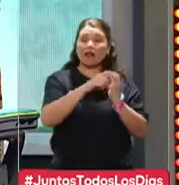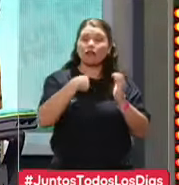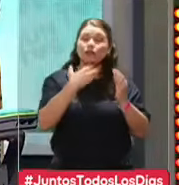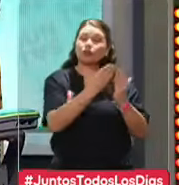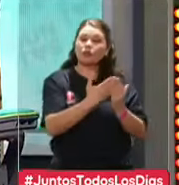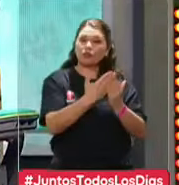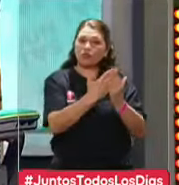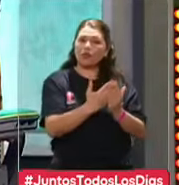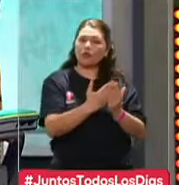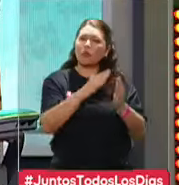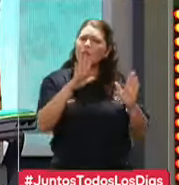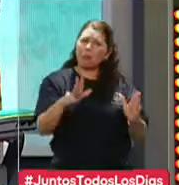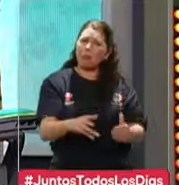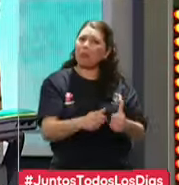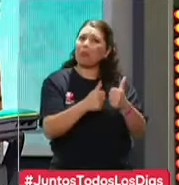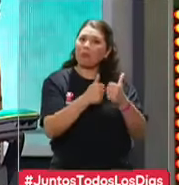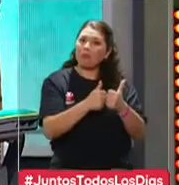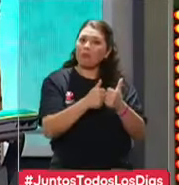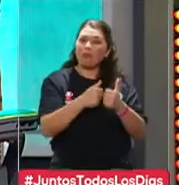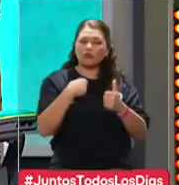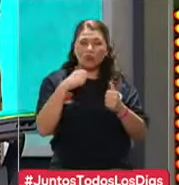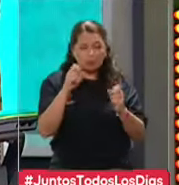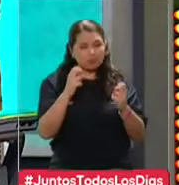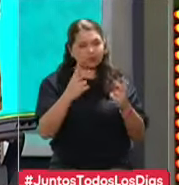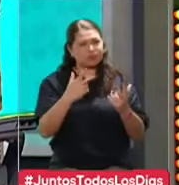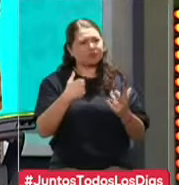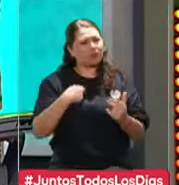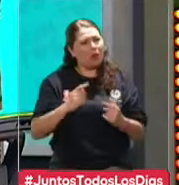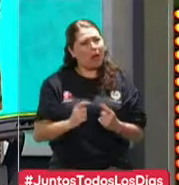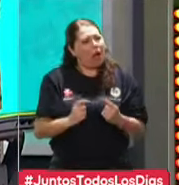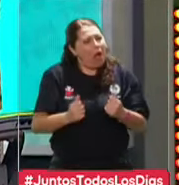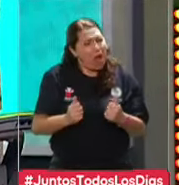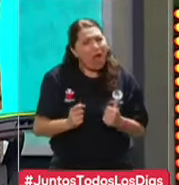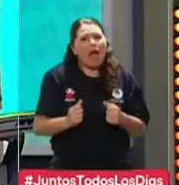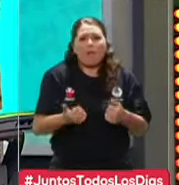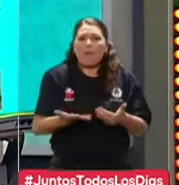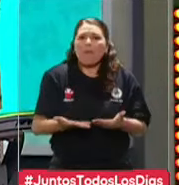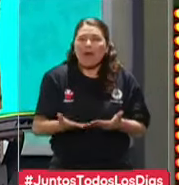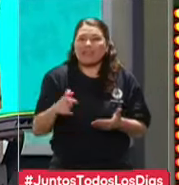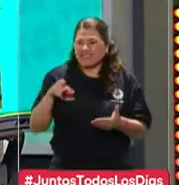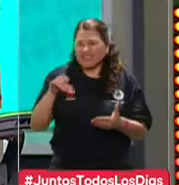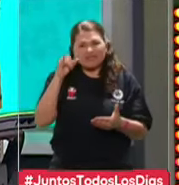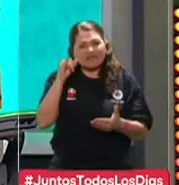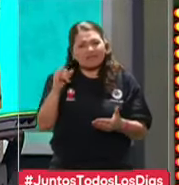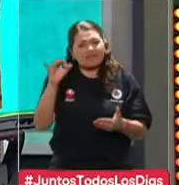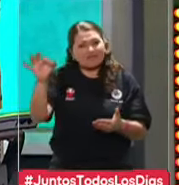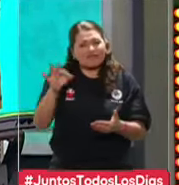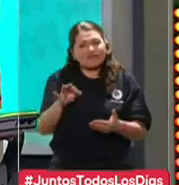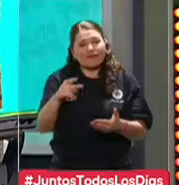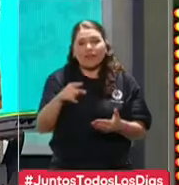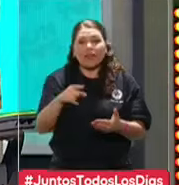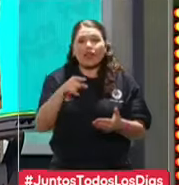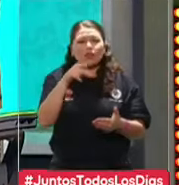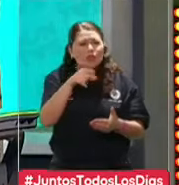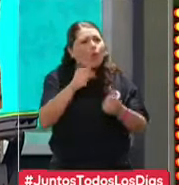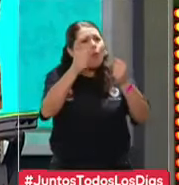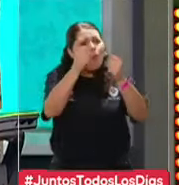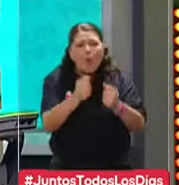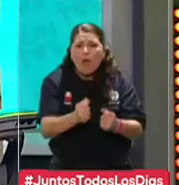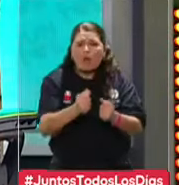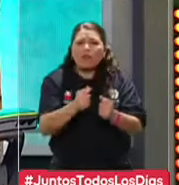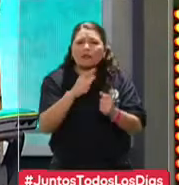que me fue muy bien, me di cuenta de lo que soy capaz. Como ellos siempre me dijeron, nosotros nos damos cuenta de lo que tú eres capaz de